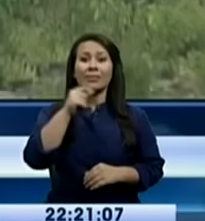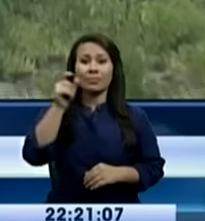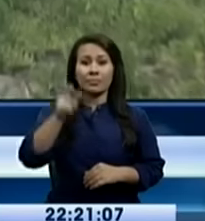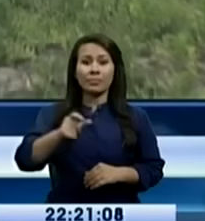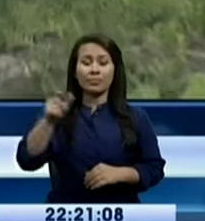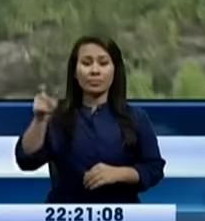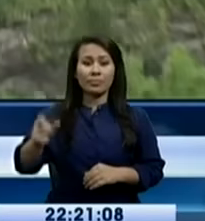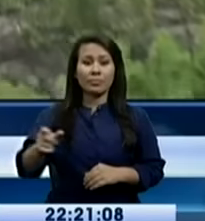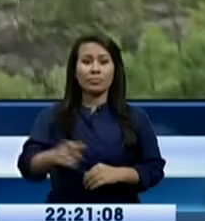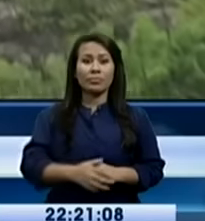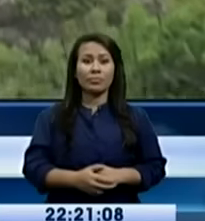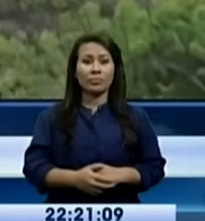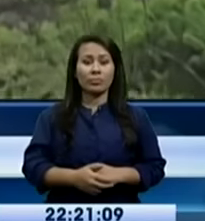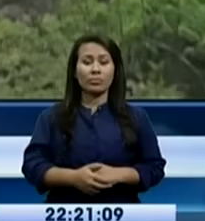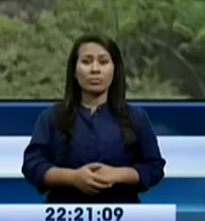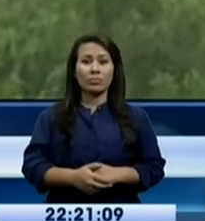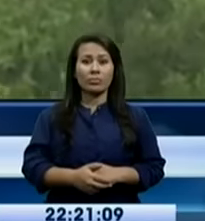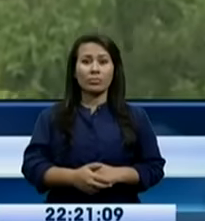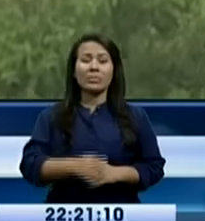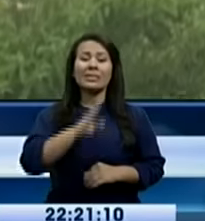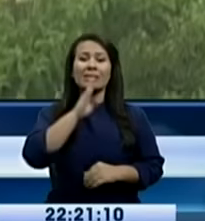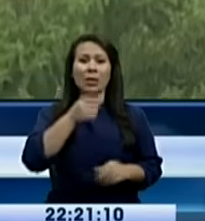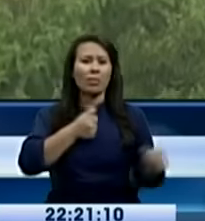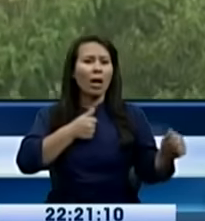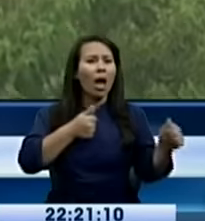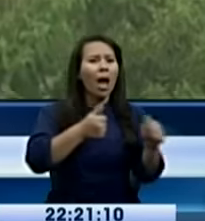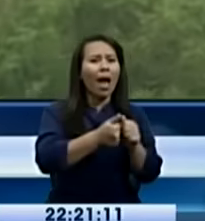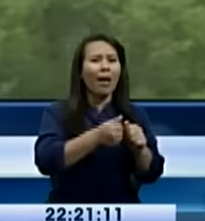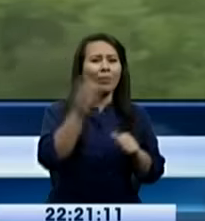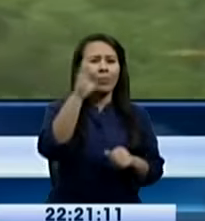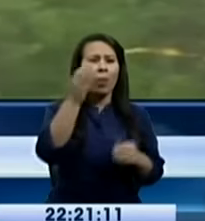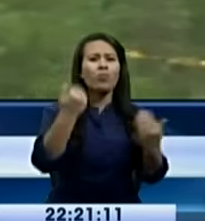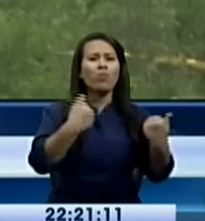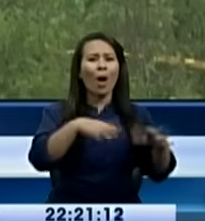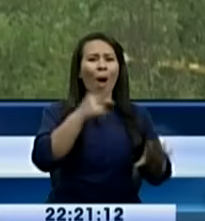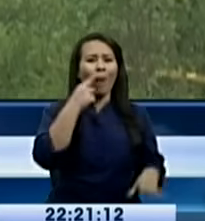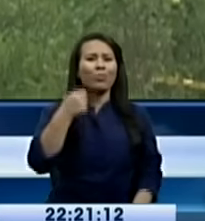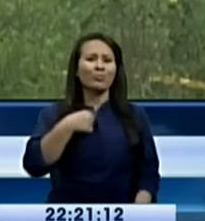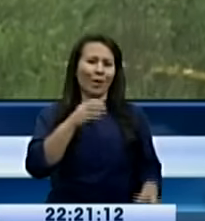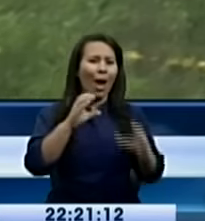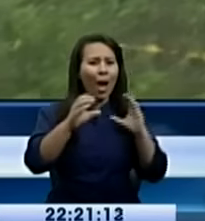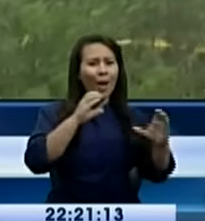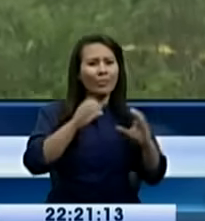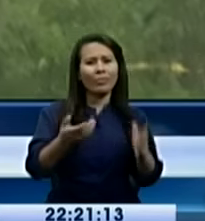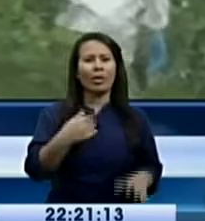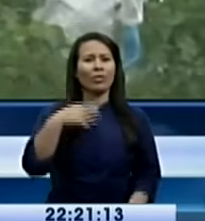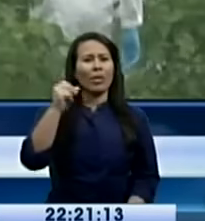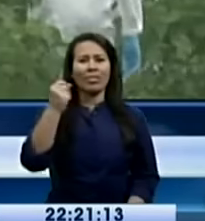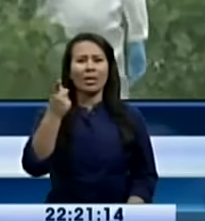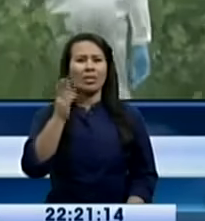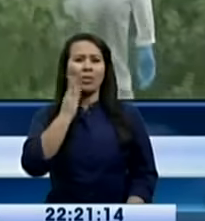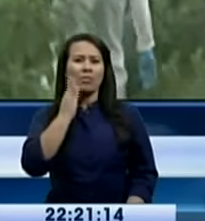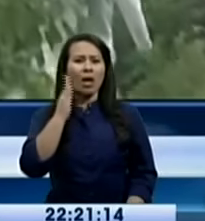podrían llegar a recurrir, como finalmente dice